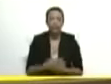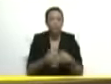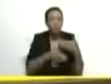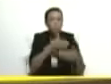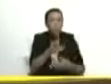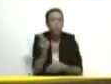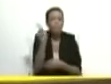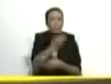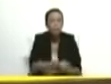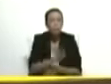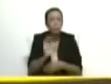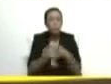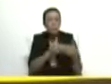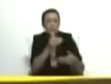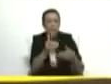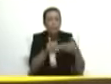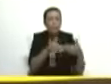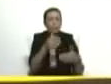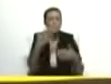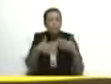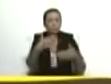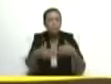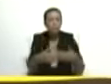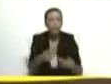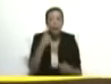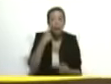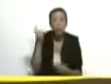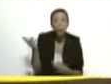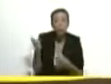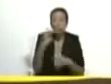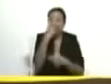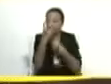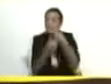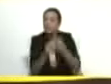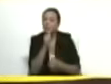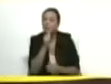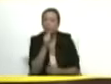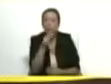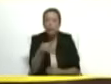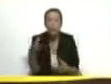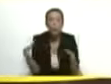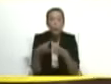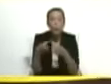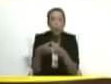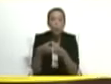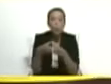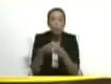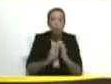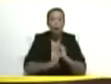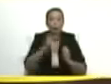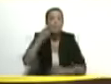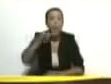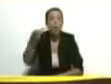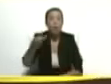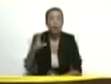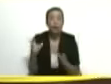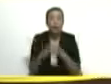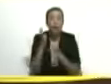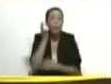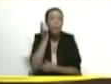periódica, permanente. Por aquí también está de visita, como parte del equipo del alto mando político, la